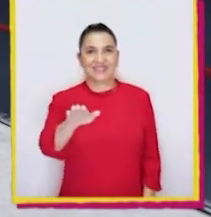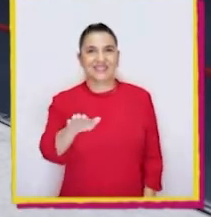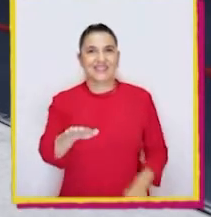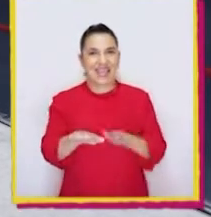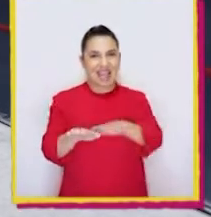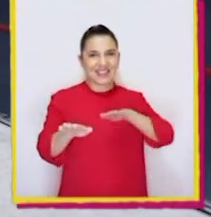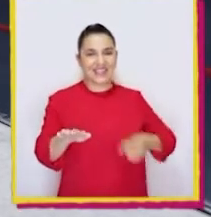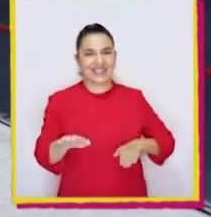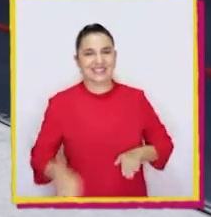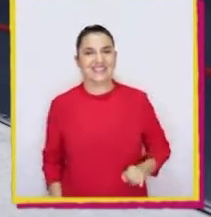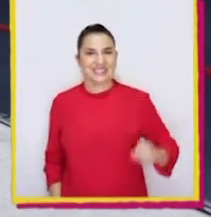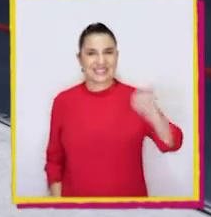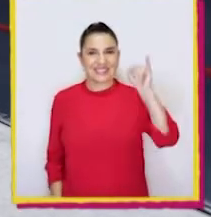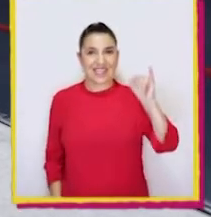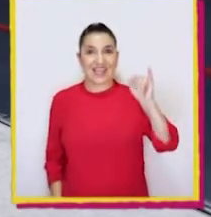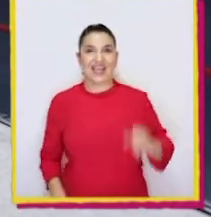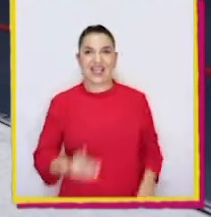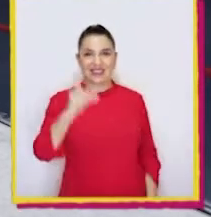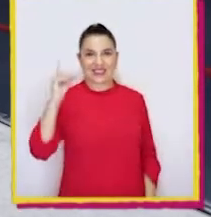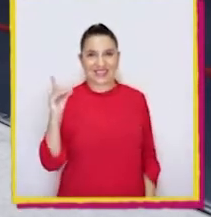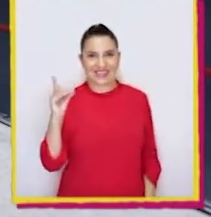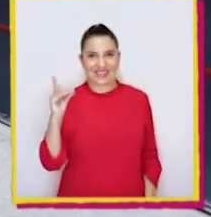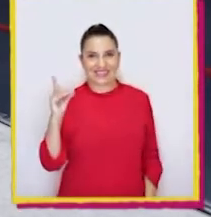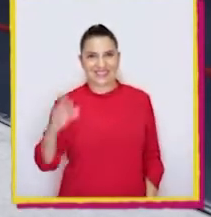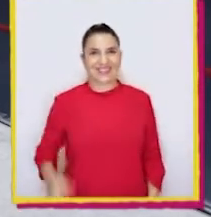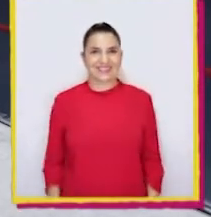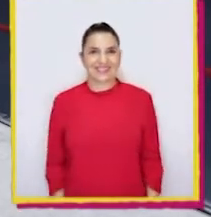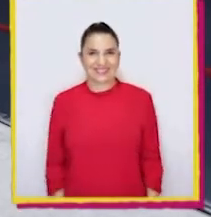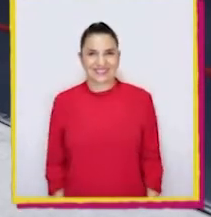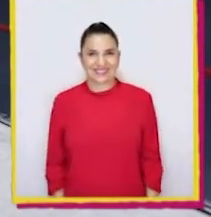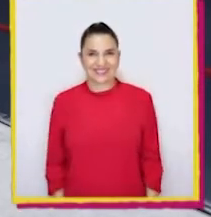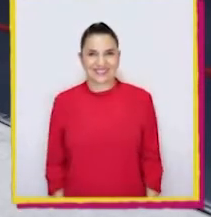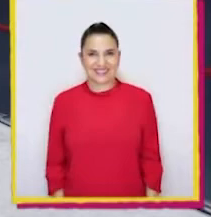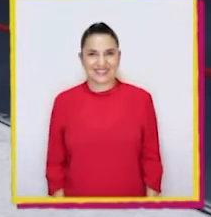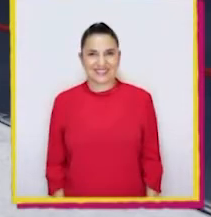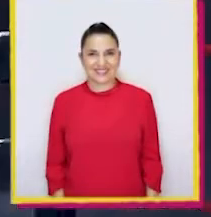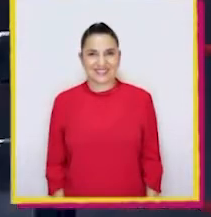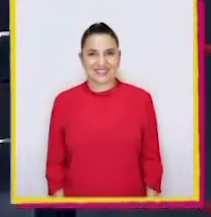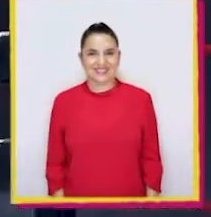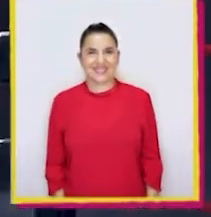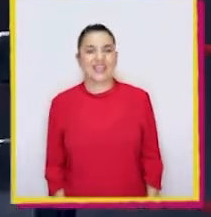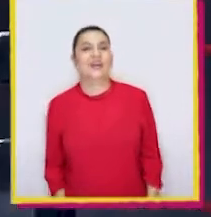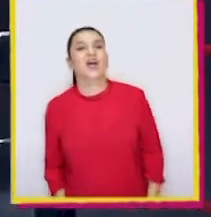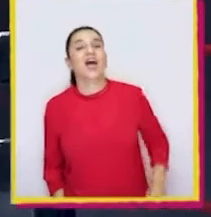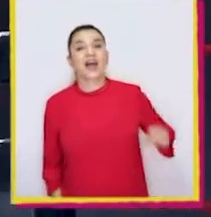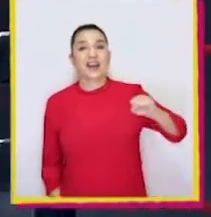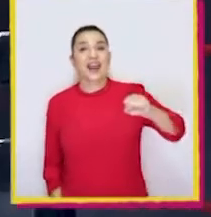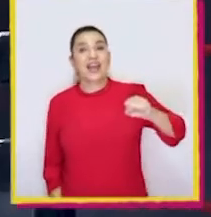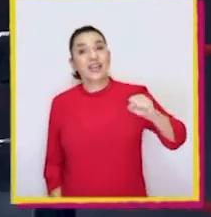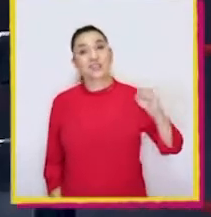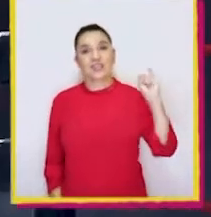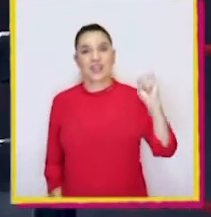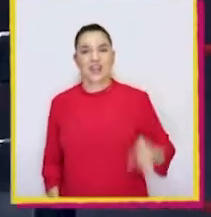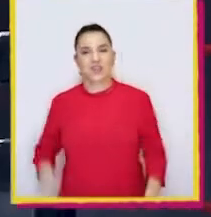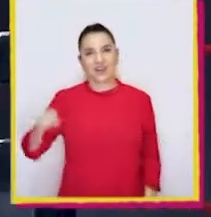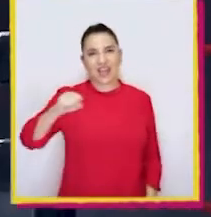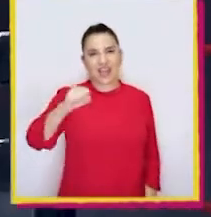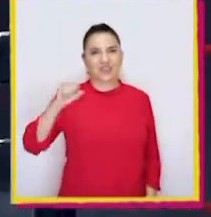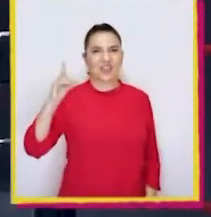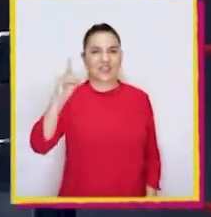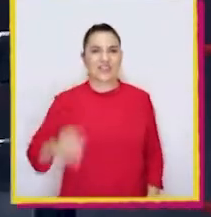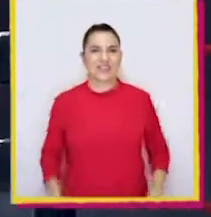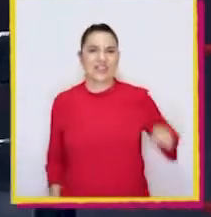derecha. Adelante, atrás, izquierda, derecha. Recto, izquierda,